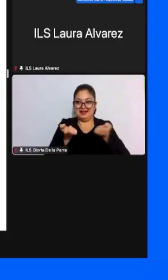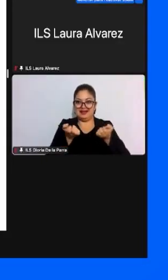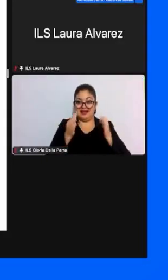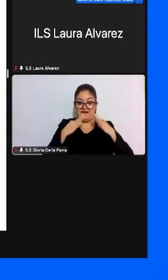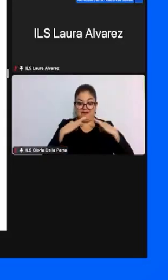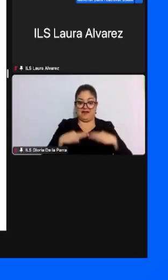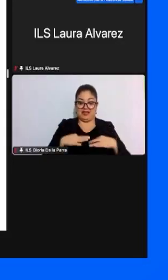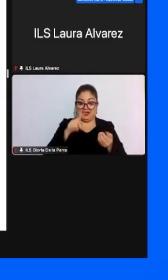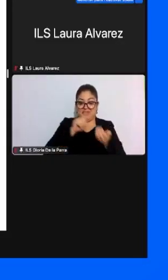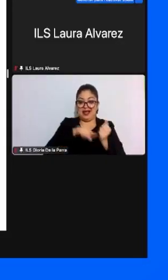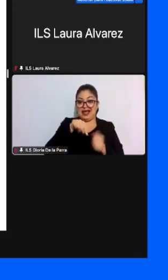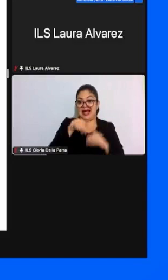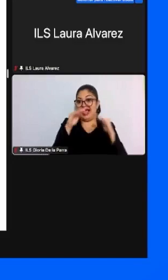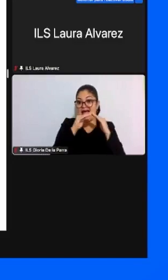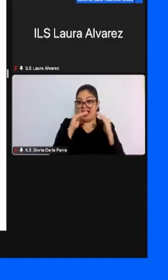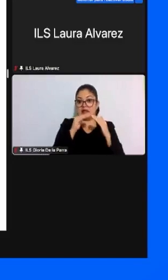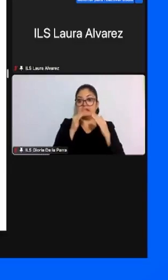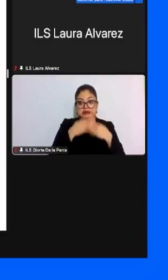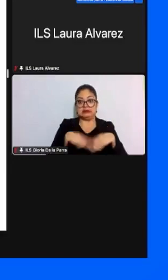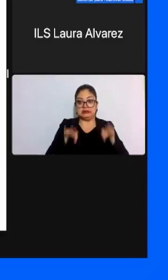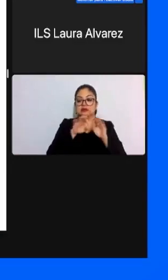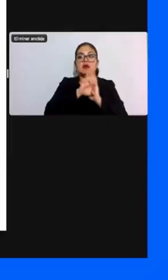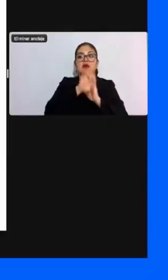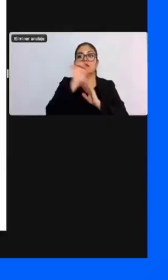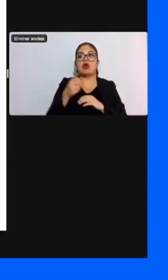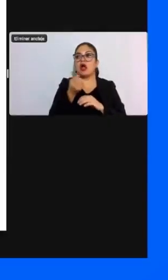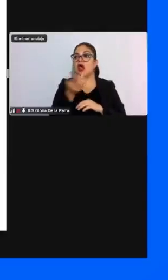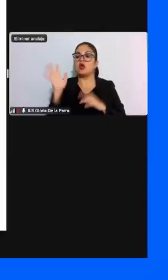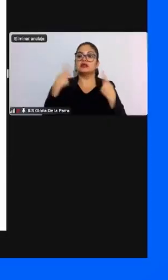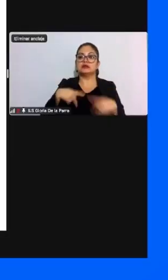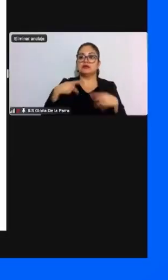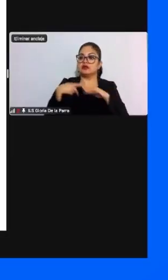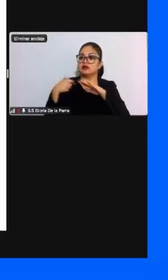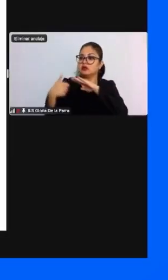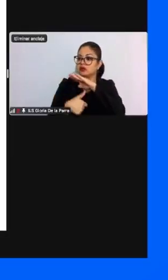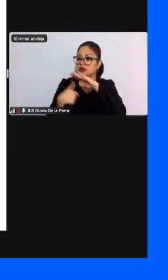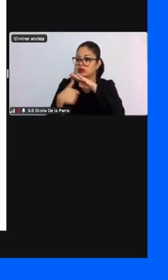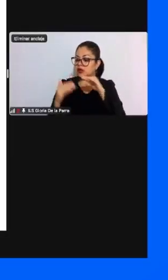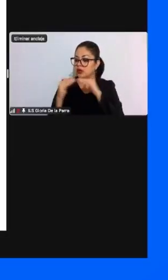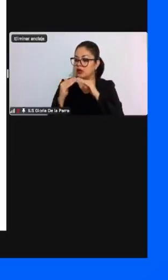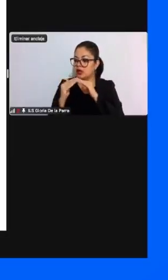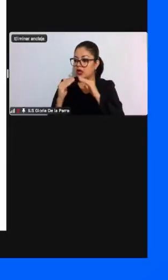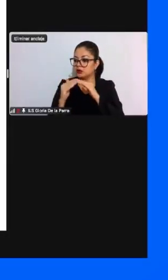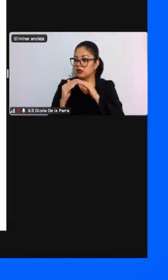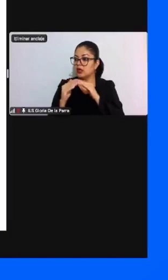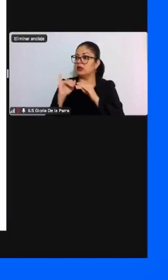importante. Algunos, por ejemplo, estando en confinamiento, dejamos de hacer actividades, pero otros aumentamos nuestras actividades físicas. Y bueno, ya que